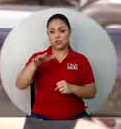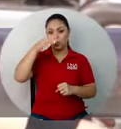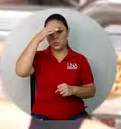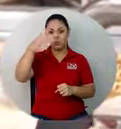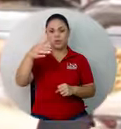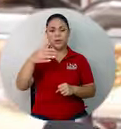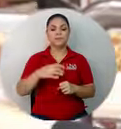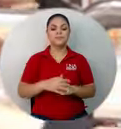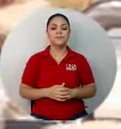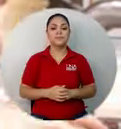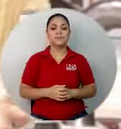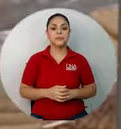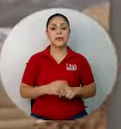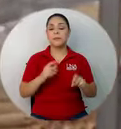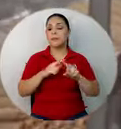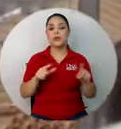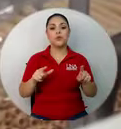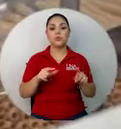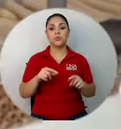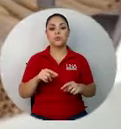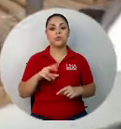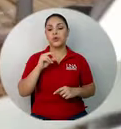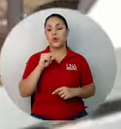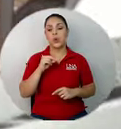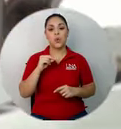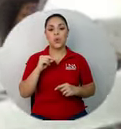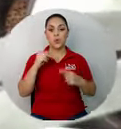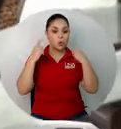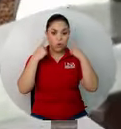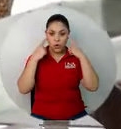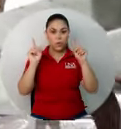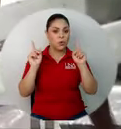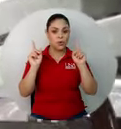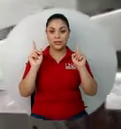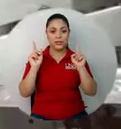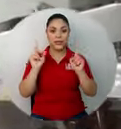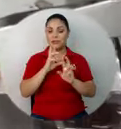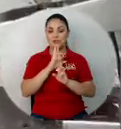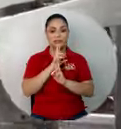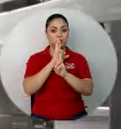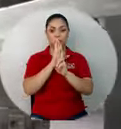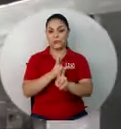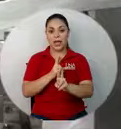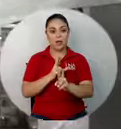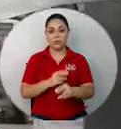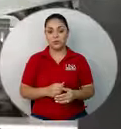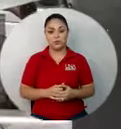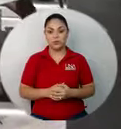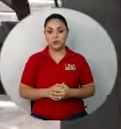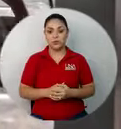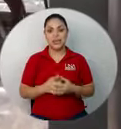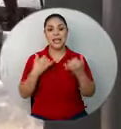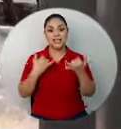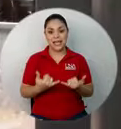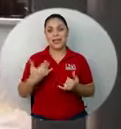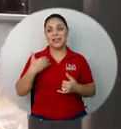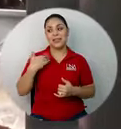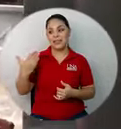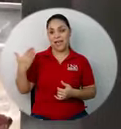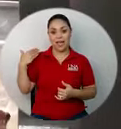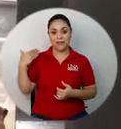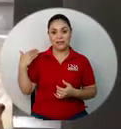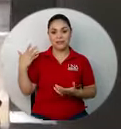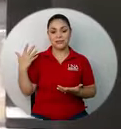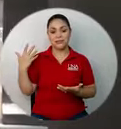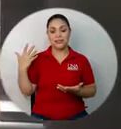desde su cultura, no solamente logra los resultados que ya de por sí tenía definidos,